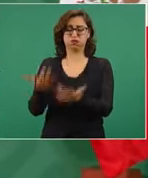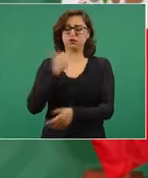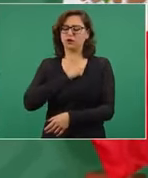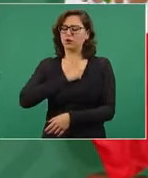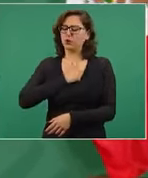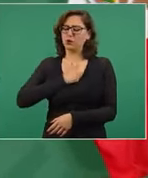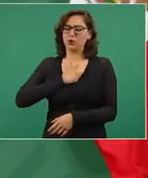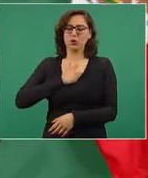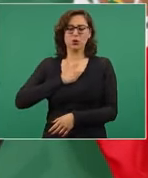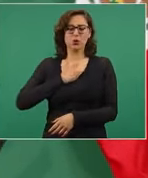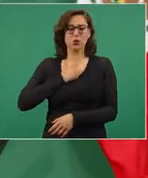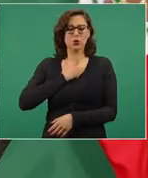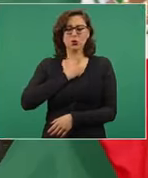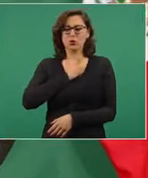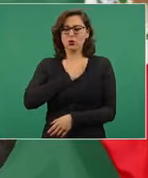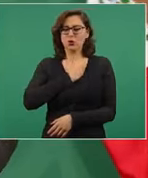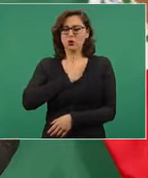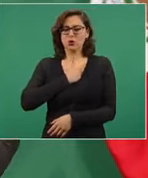del hermano